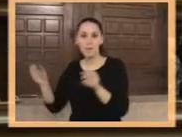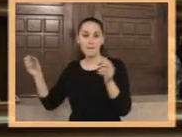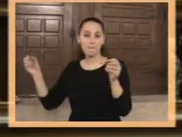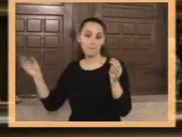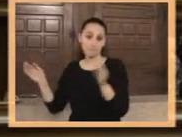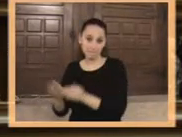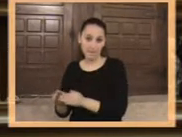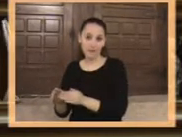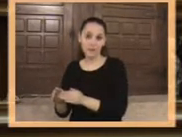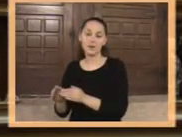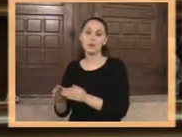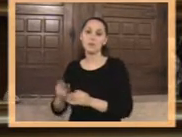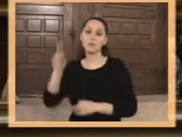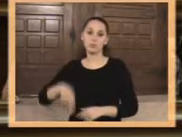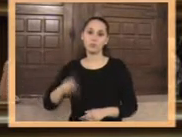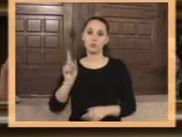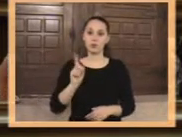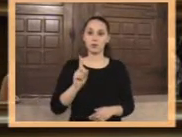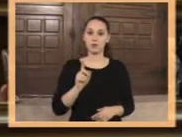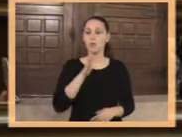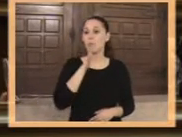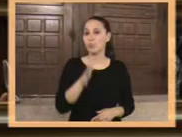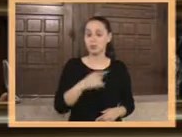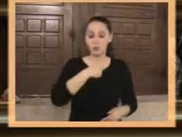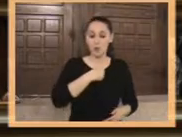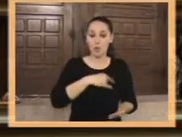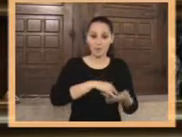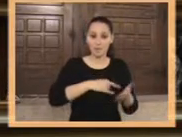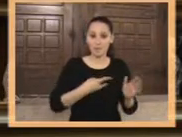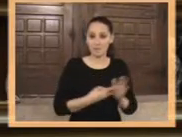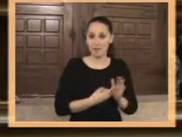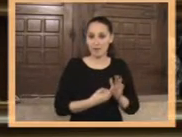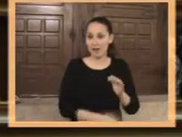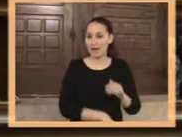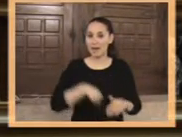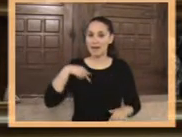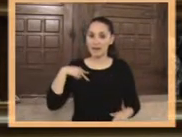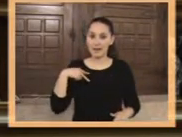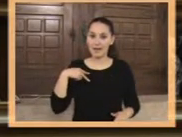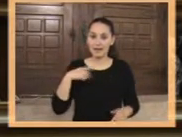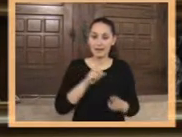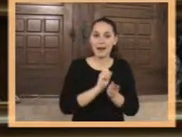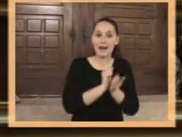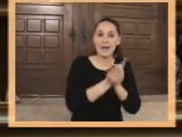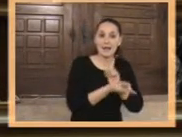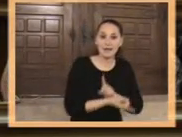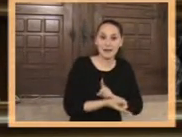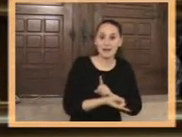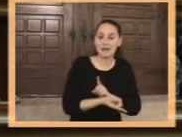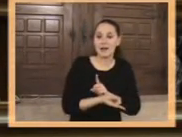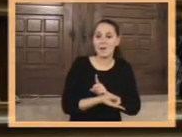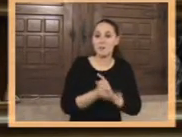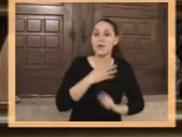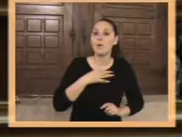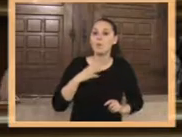Con lo cual, se está cumpliendo escrupulosamente la legalidad. Se ha dado, lo que hacemos hoy es aprobar